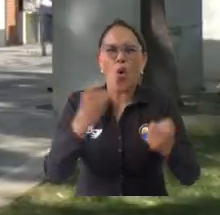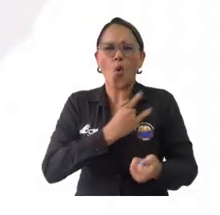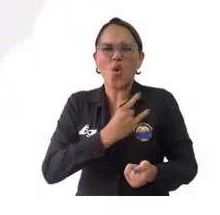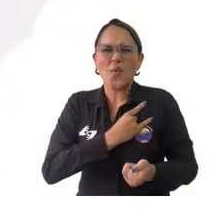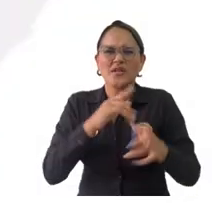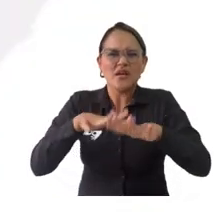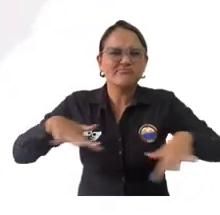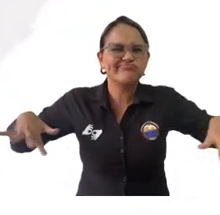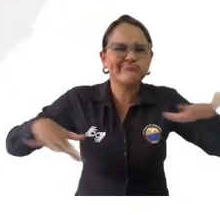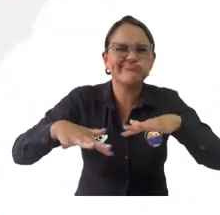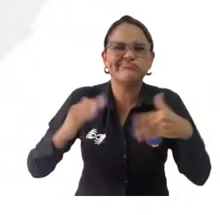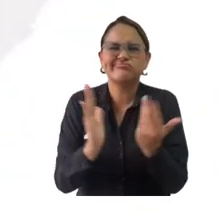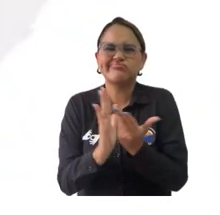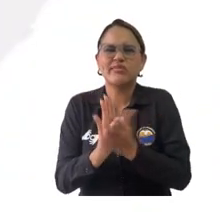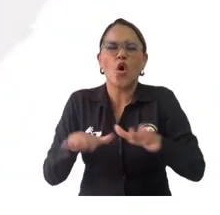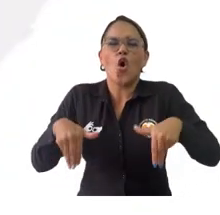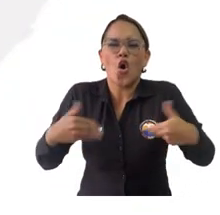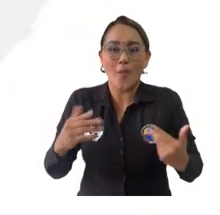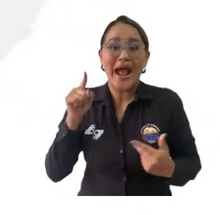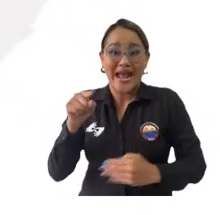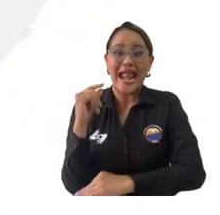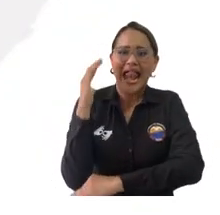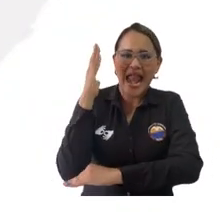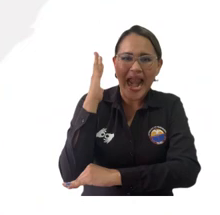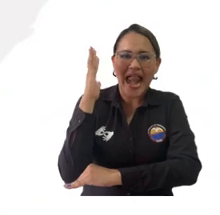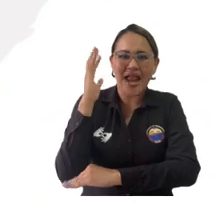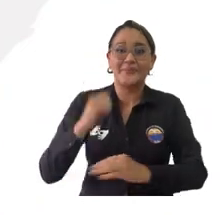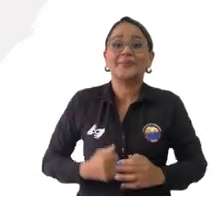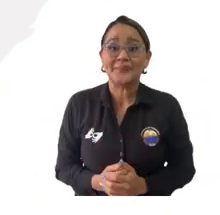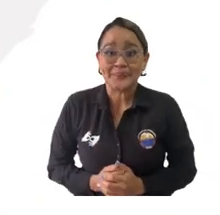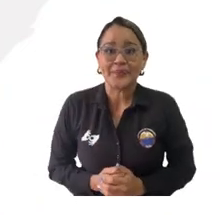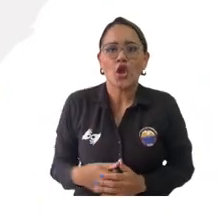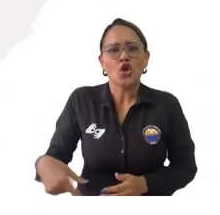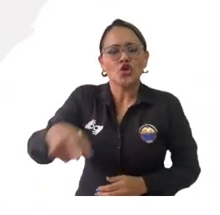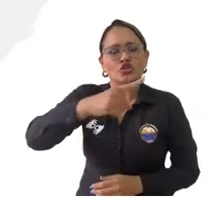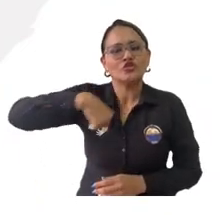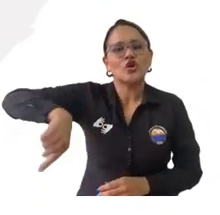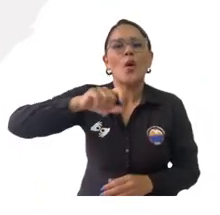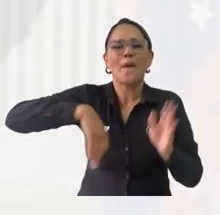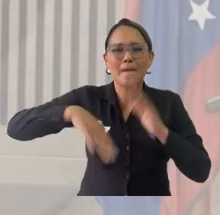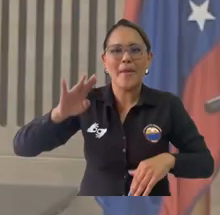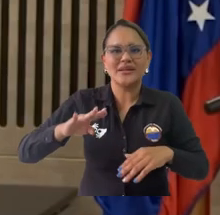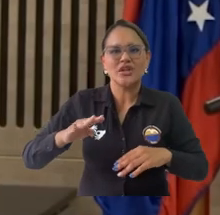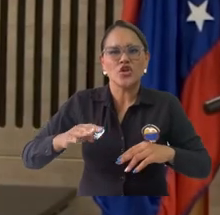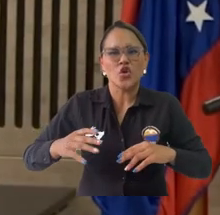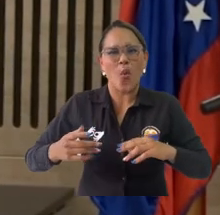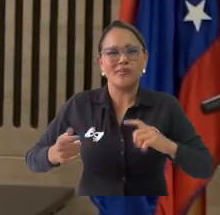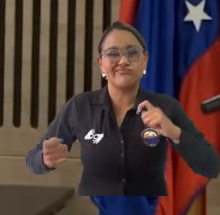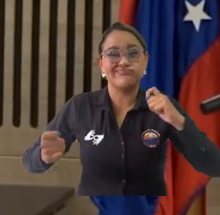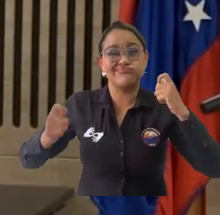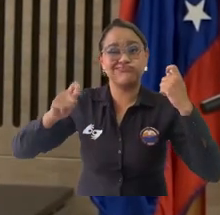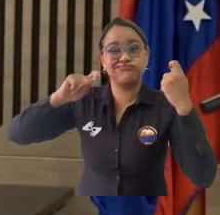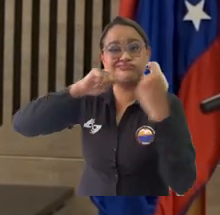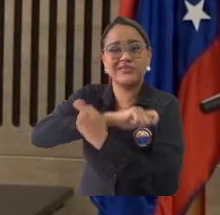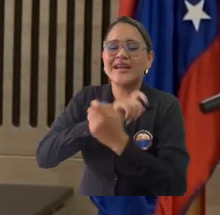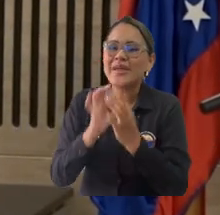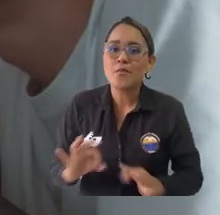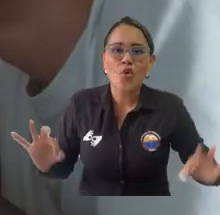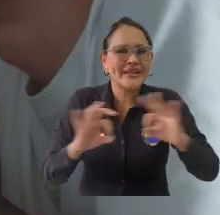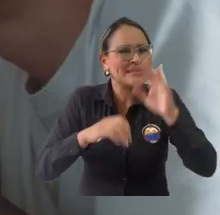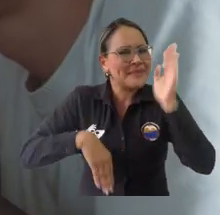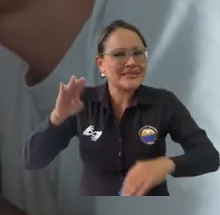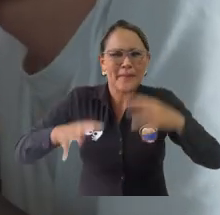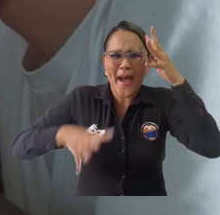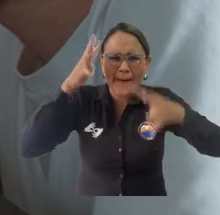universitaria. Según vamos evolucionando, no nos permitimos el lujo de ser creativos. Si no sabemos establecer